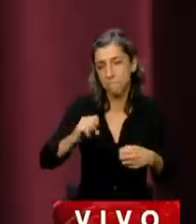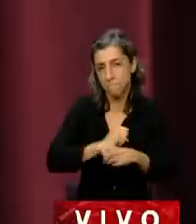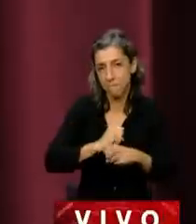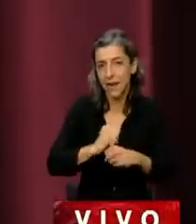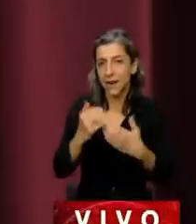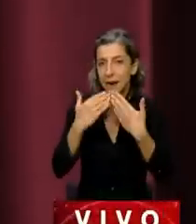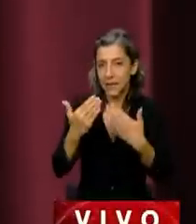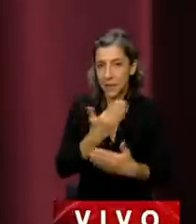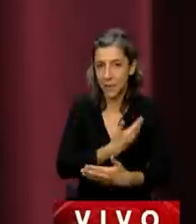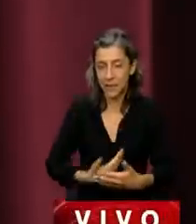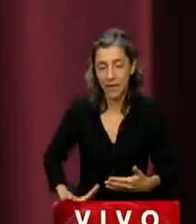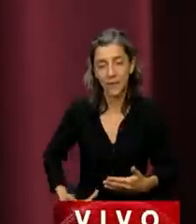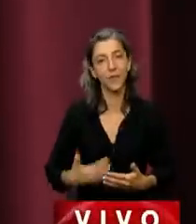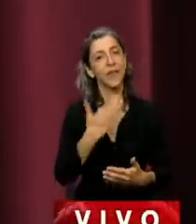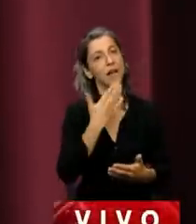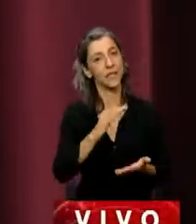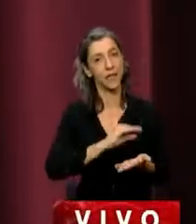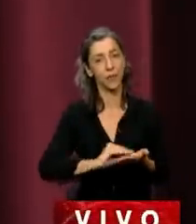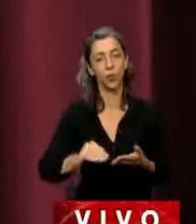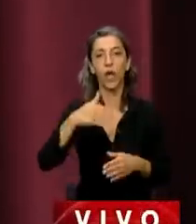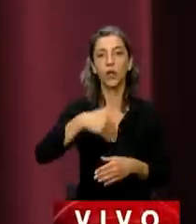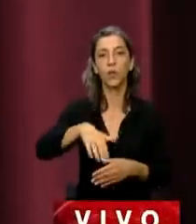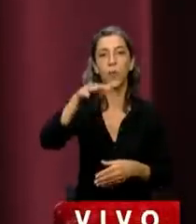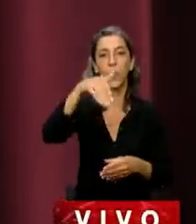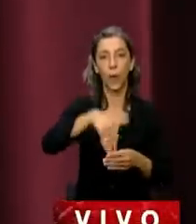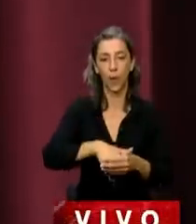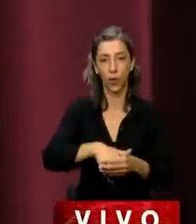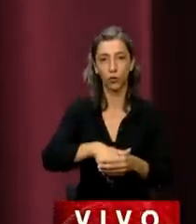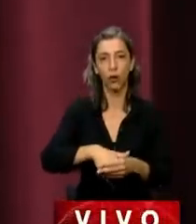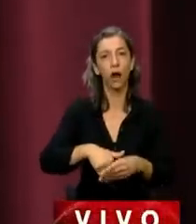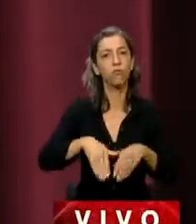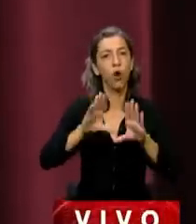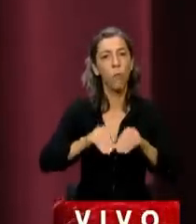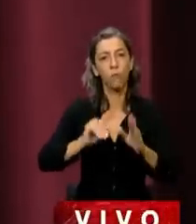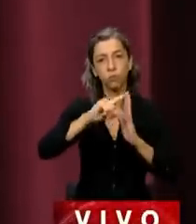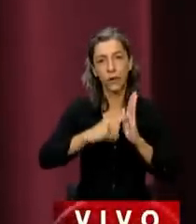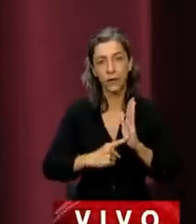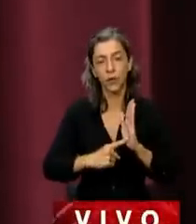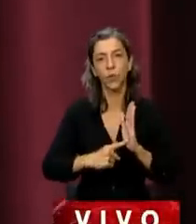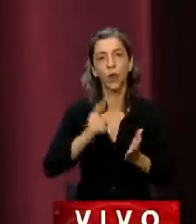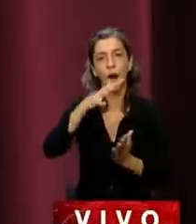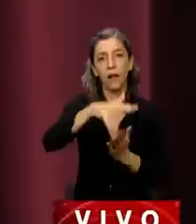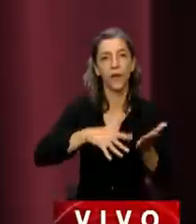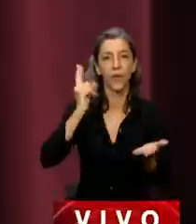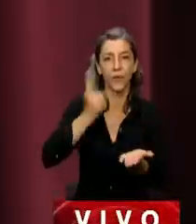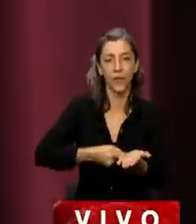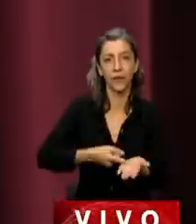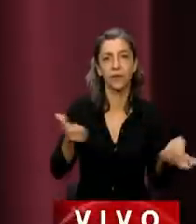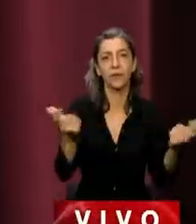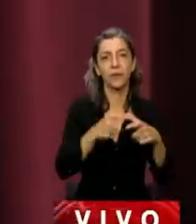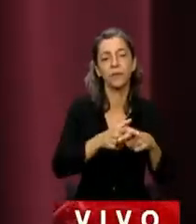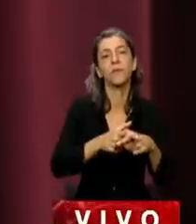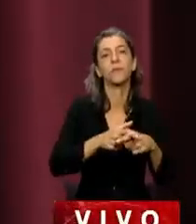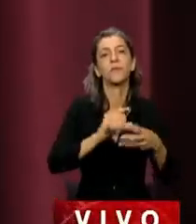Gracias, diputado Acef. Se va a votar en general y en particular el dictamen de la Comisión de Relaciones Exteriores y